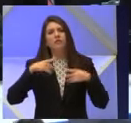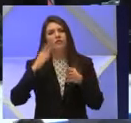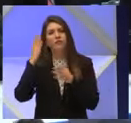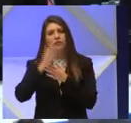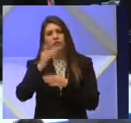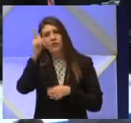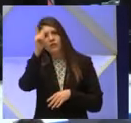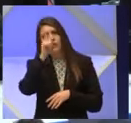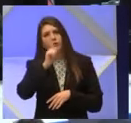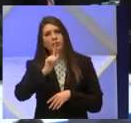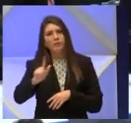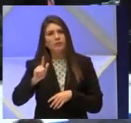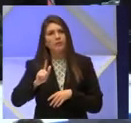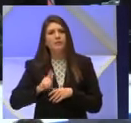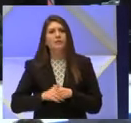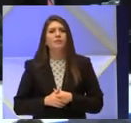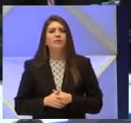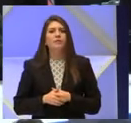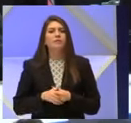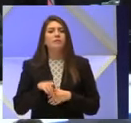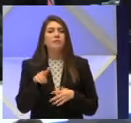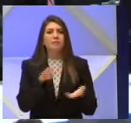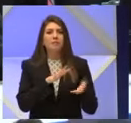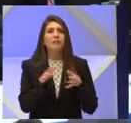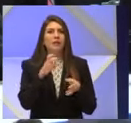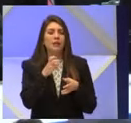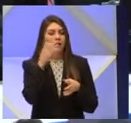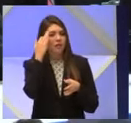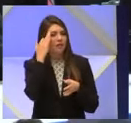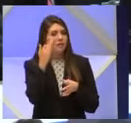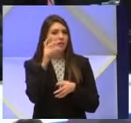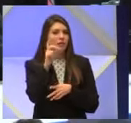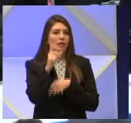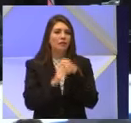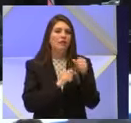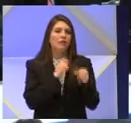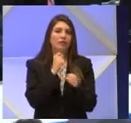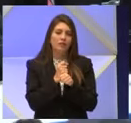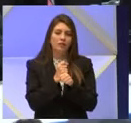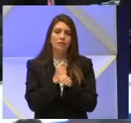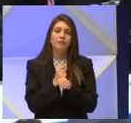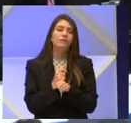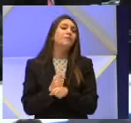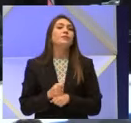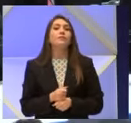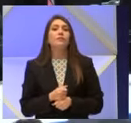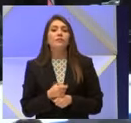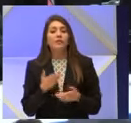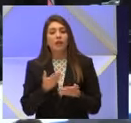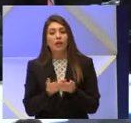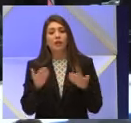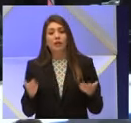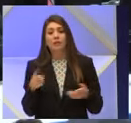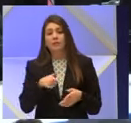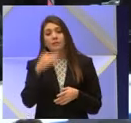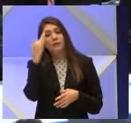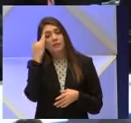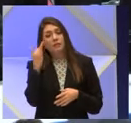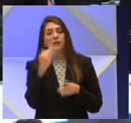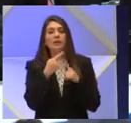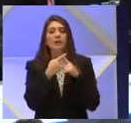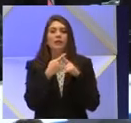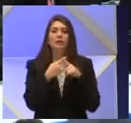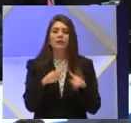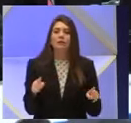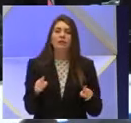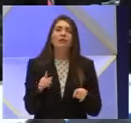que fueron durante esos 30 años la situación actual es muy diferente los boletos